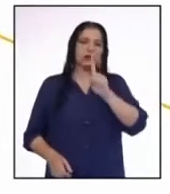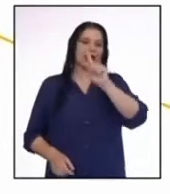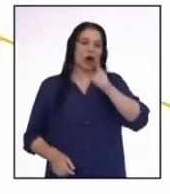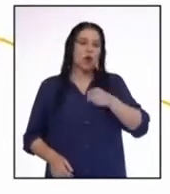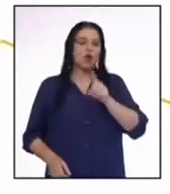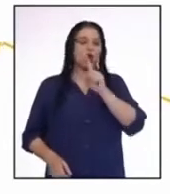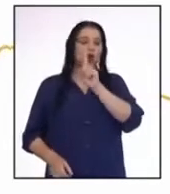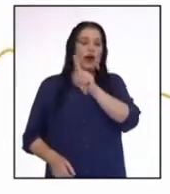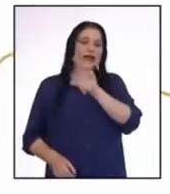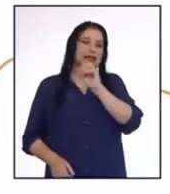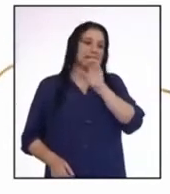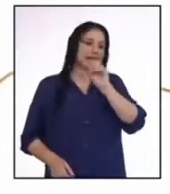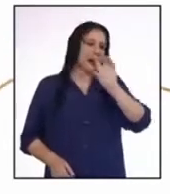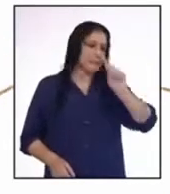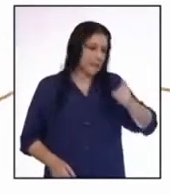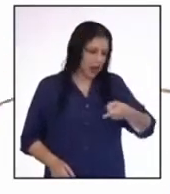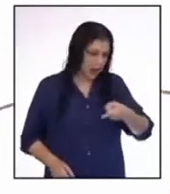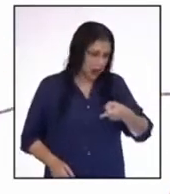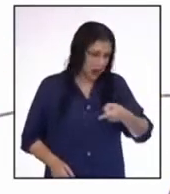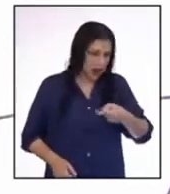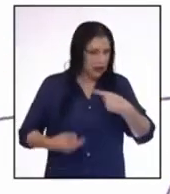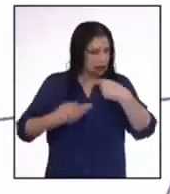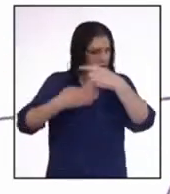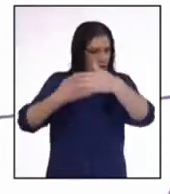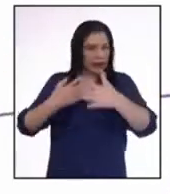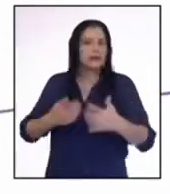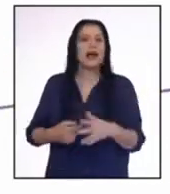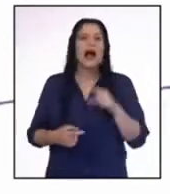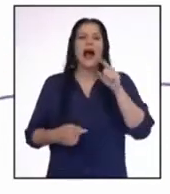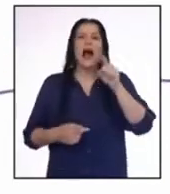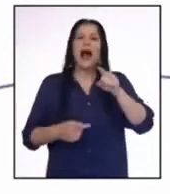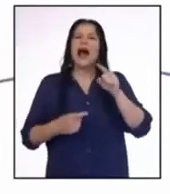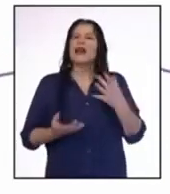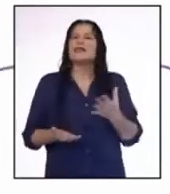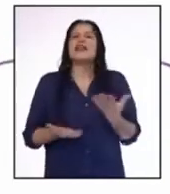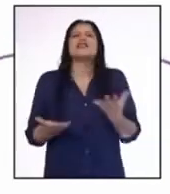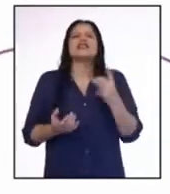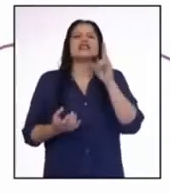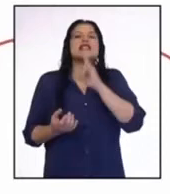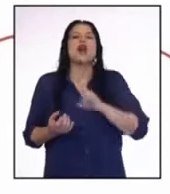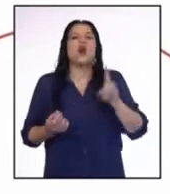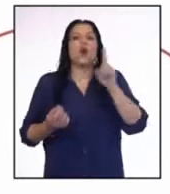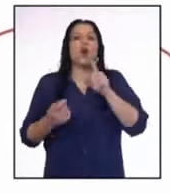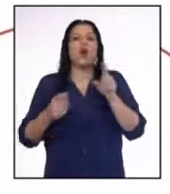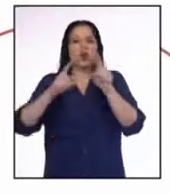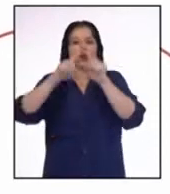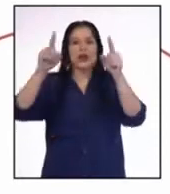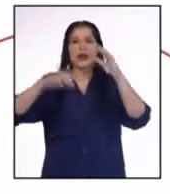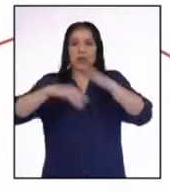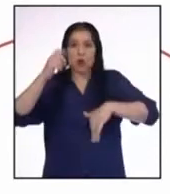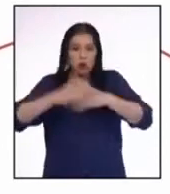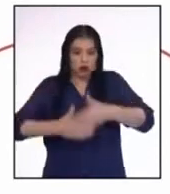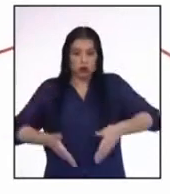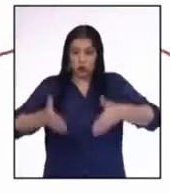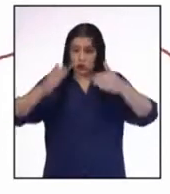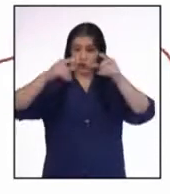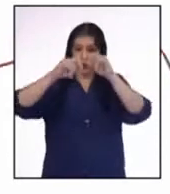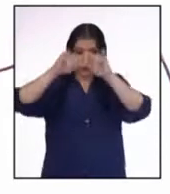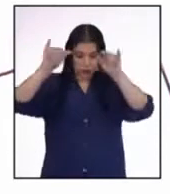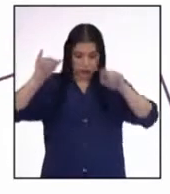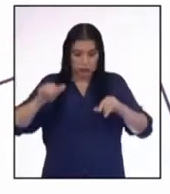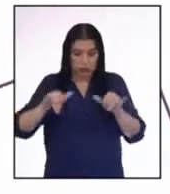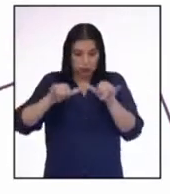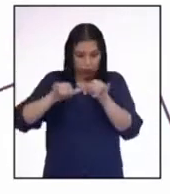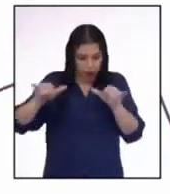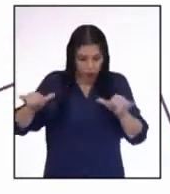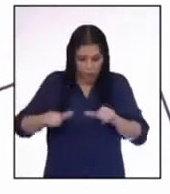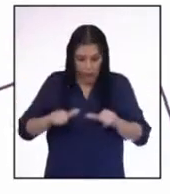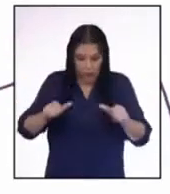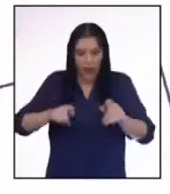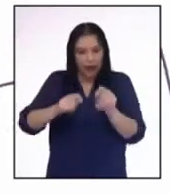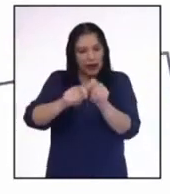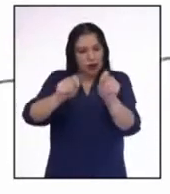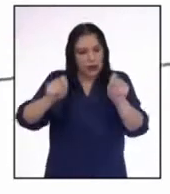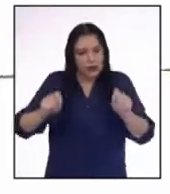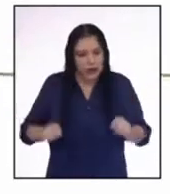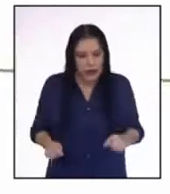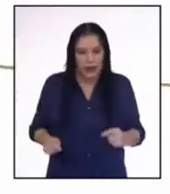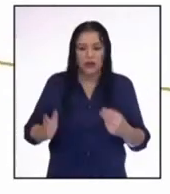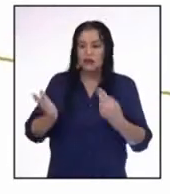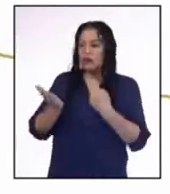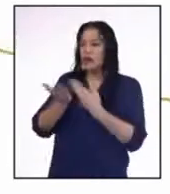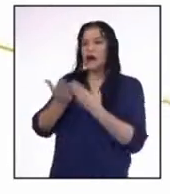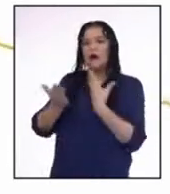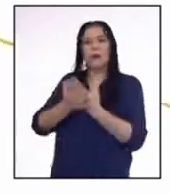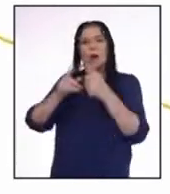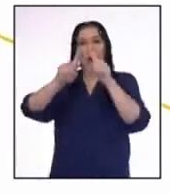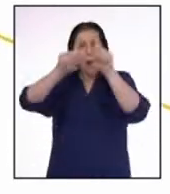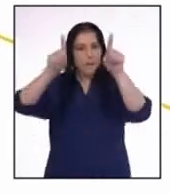1 a 100.000. Esta escala es la que se usa en los clásicos planos de construcción, donde las dimensiones de un terreno se ven reflejadas sobre